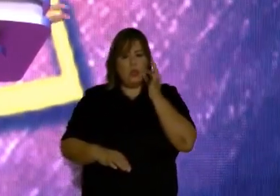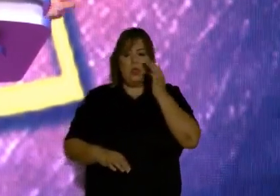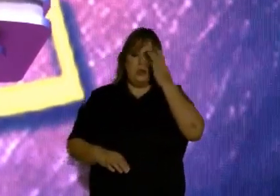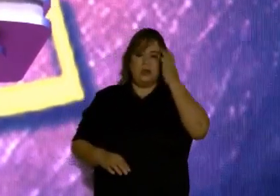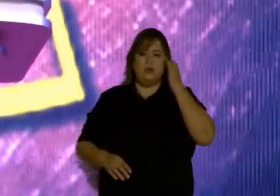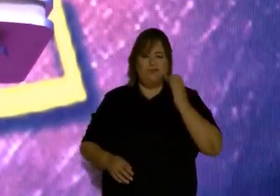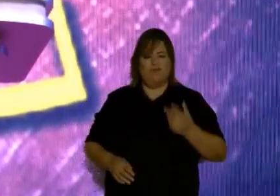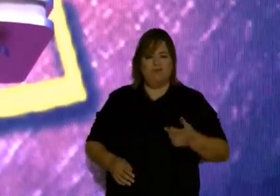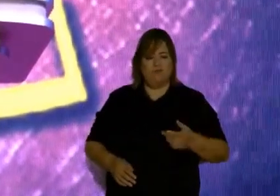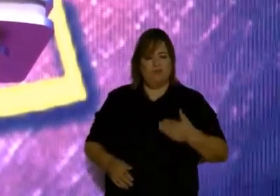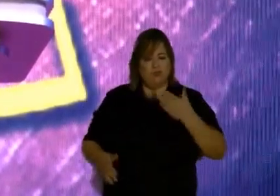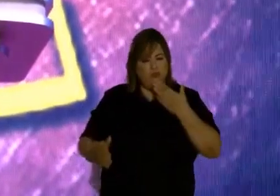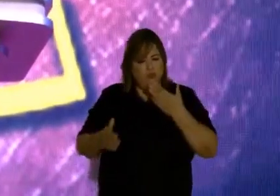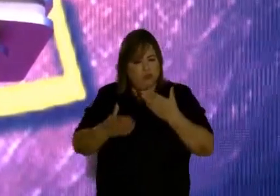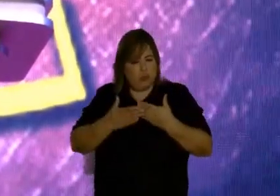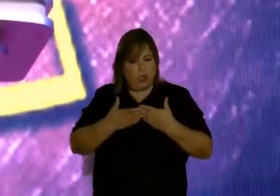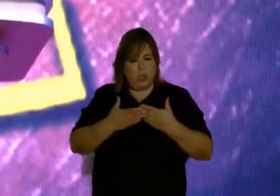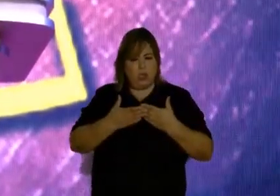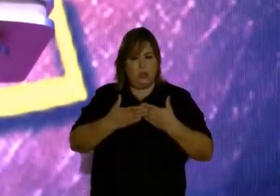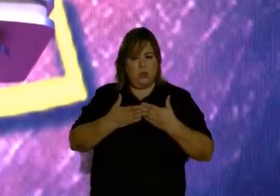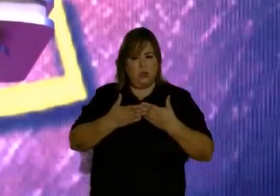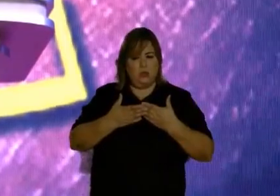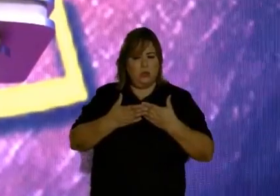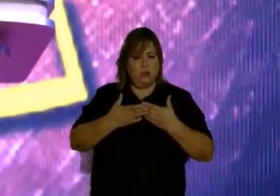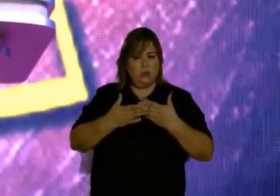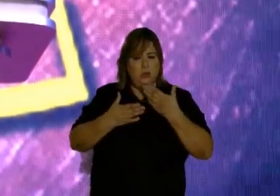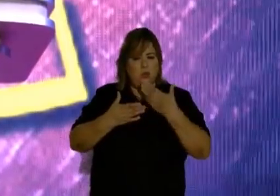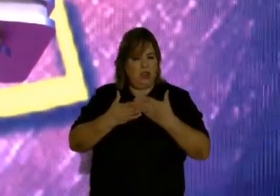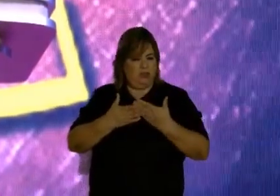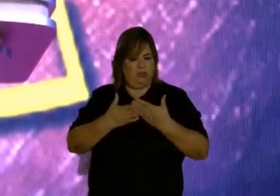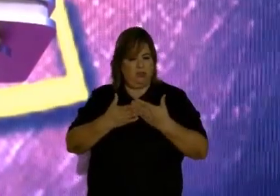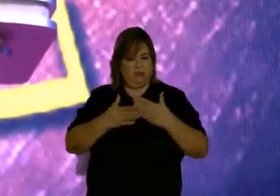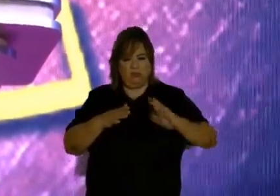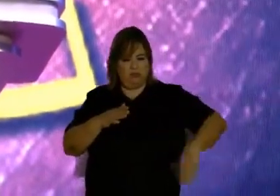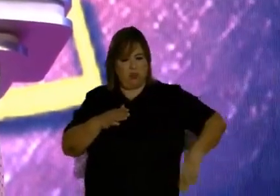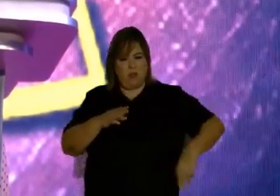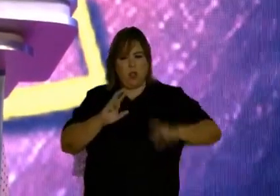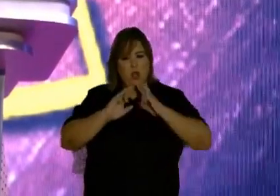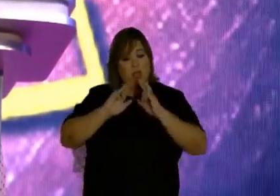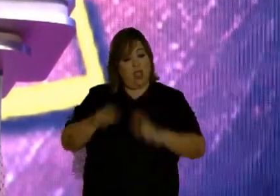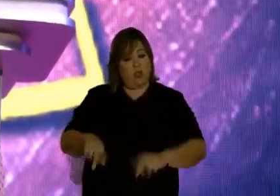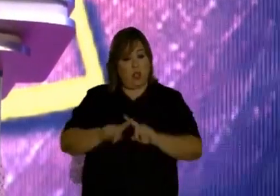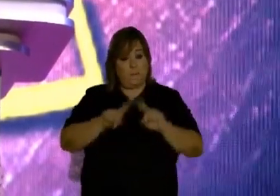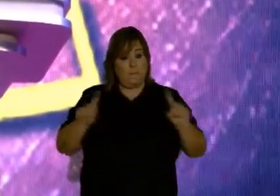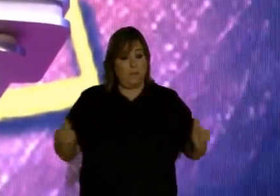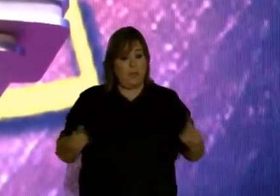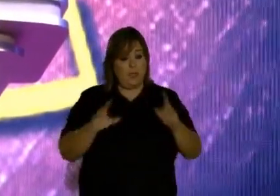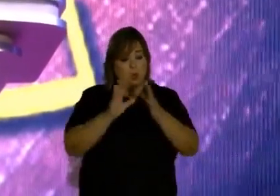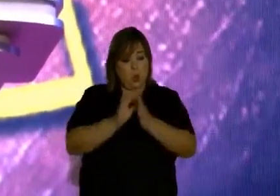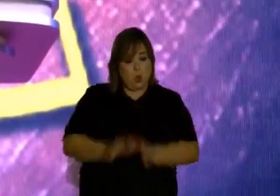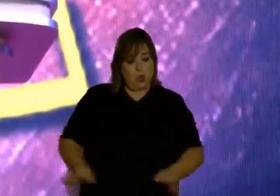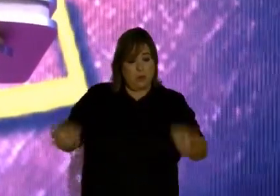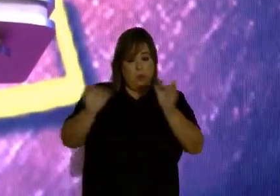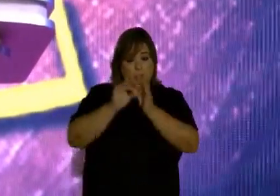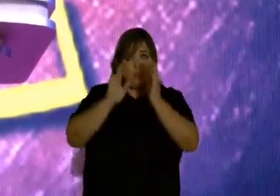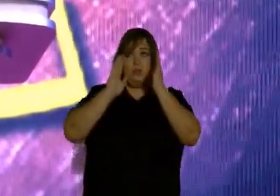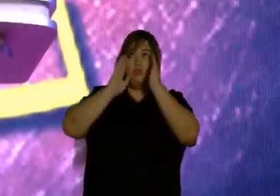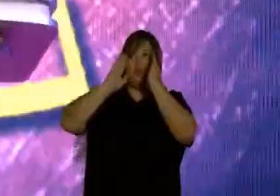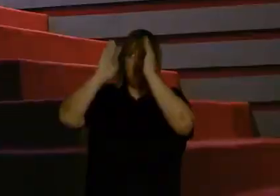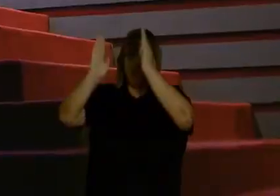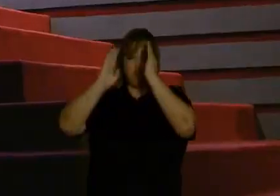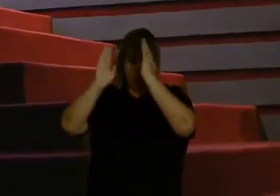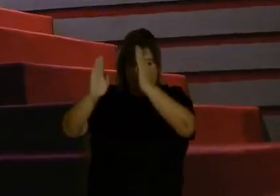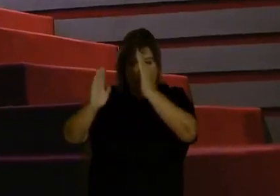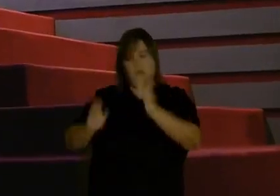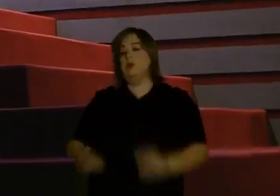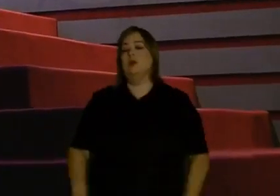el esfuerzo si mira para allá, si no veo respuesta? Ojo, ojo, tenga cuenta. ¿Valdrá la pena todo el esfuerzo